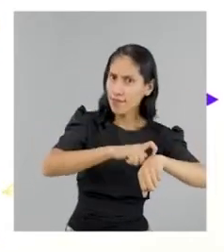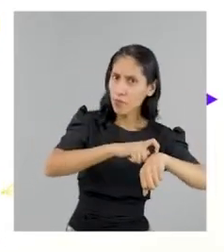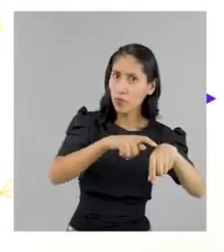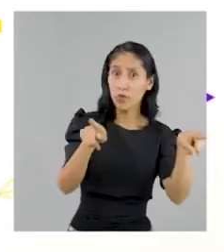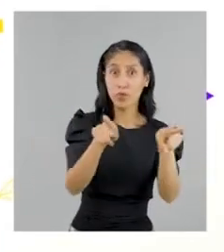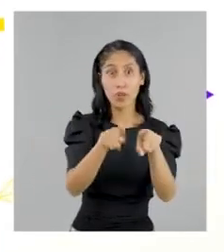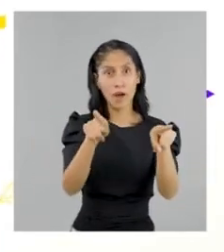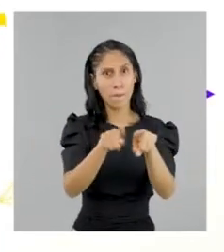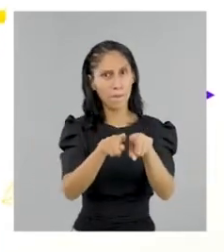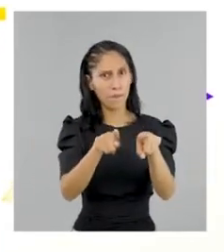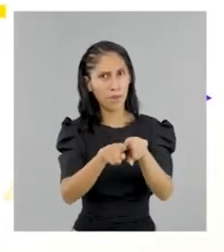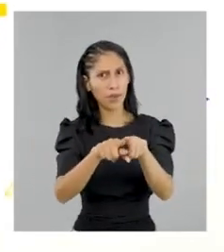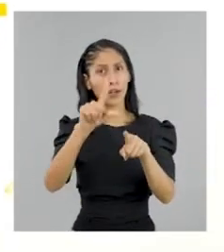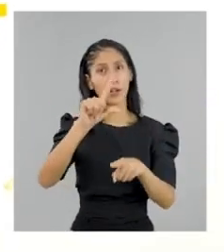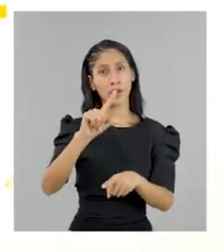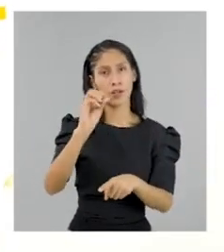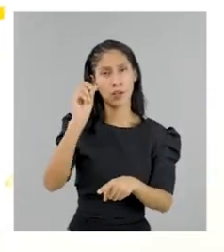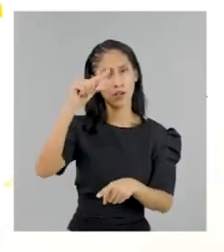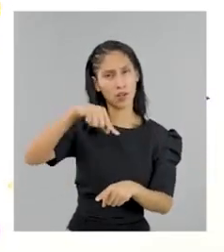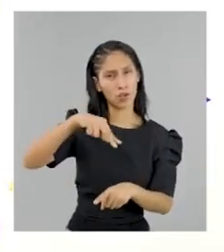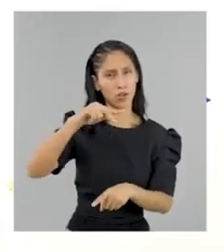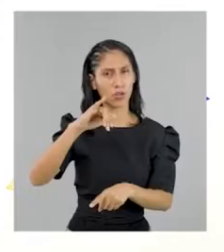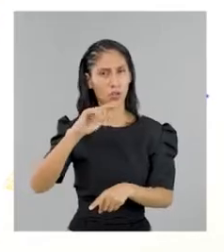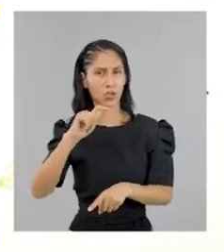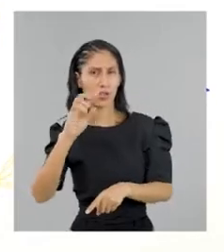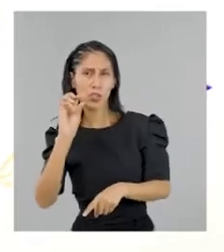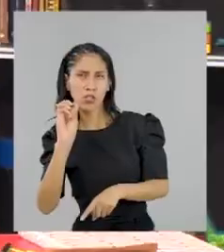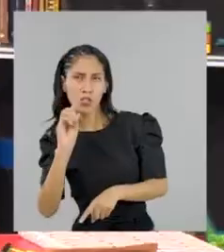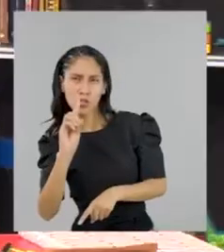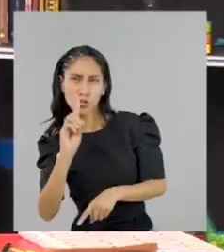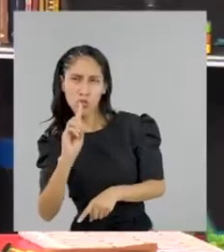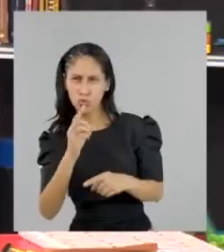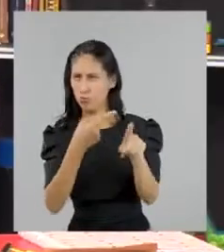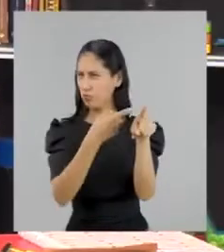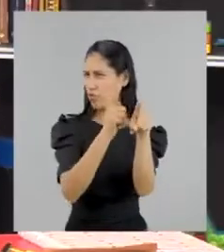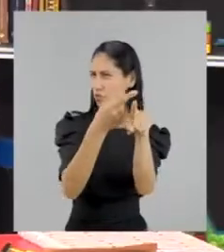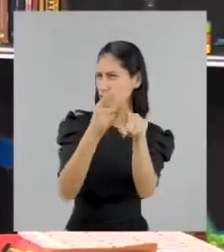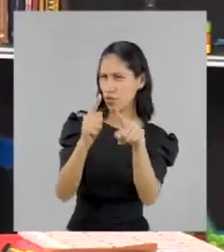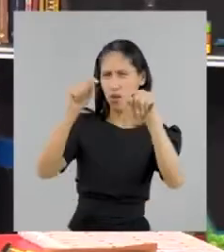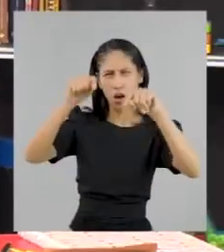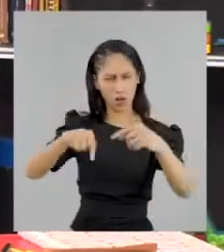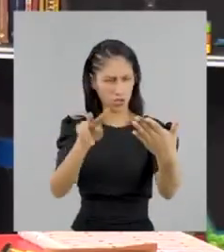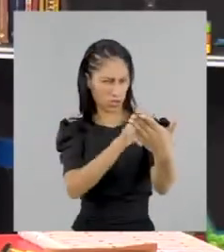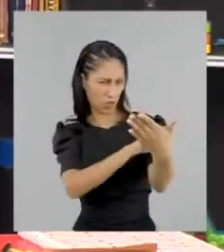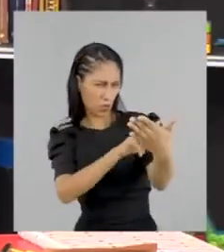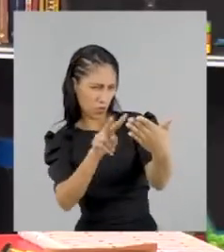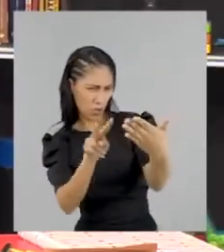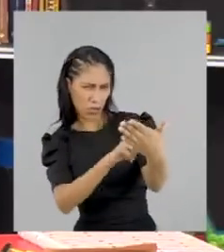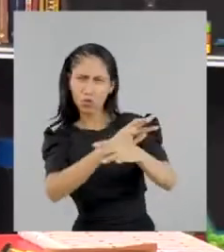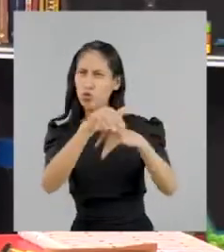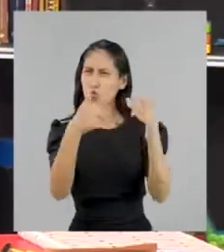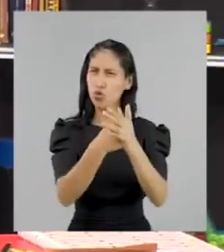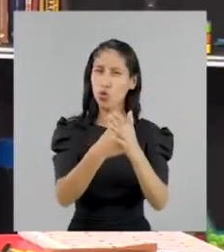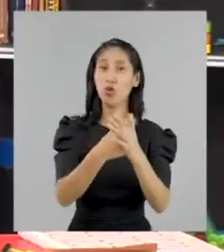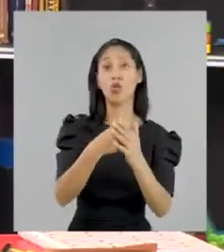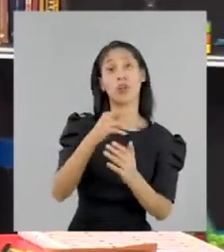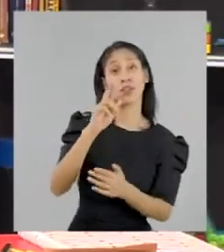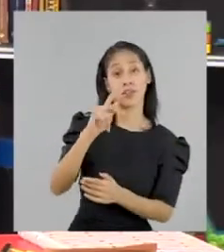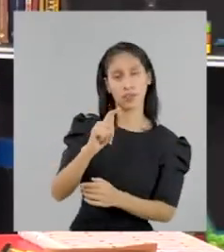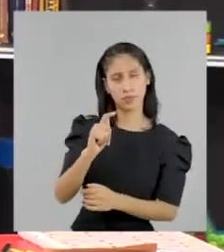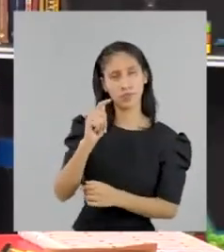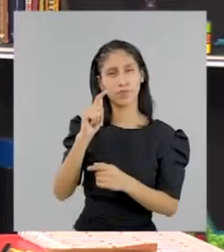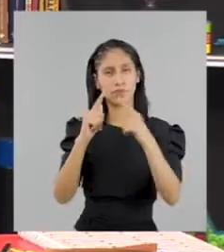La longitud de un lado en función del ángulo, etc. En este caso, estamos reforzando el estudio de las